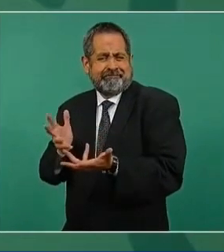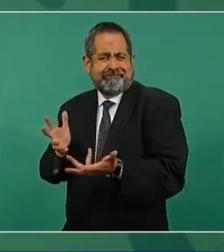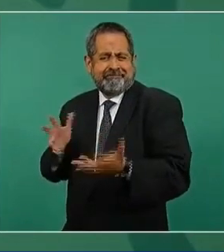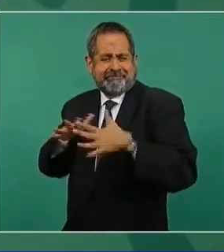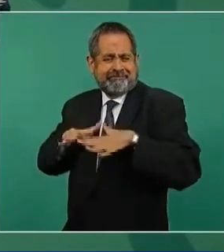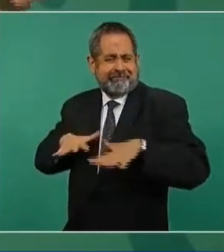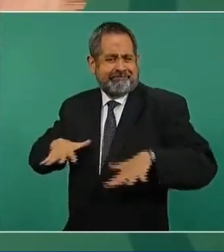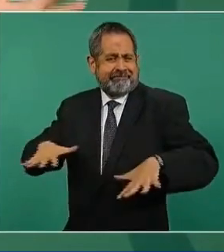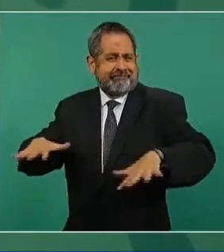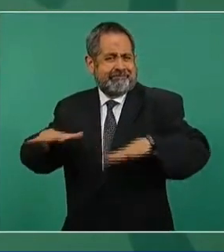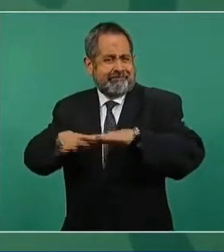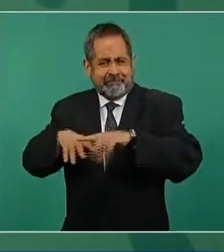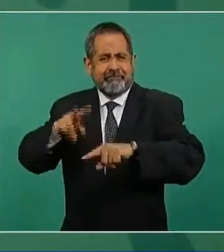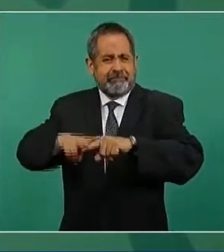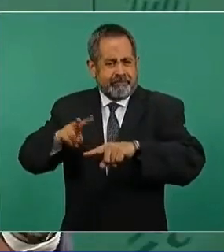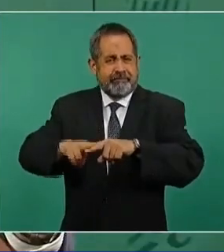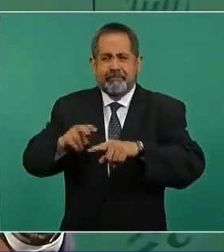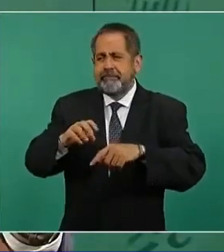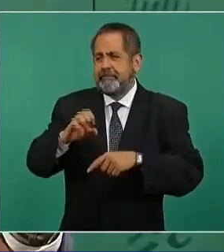un parque ecológico.